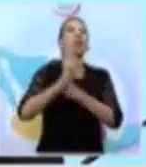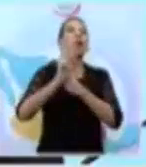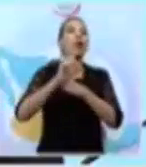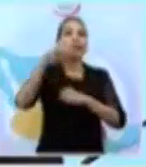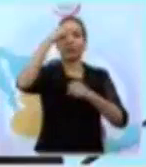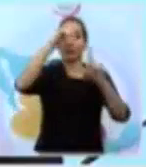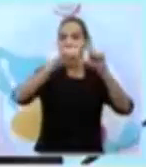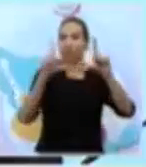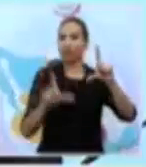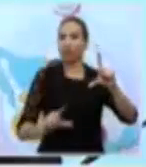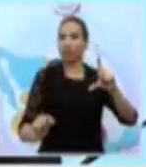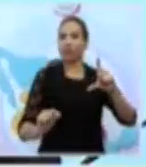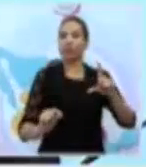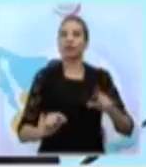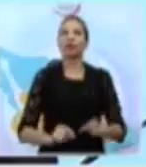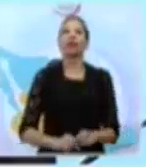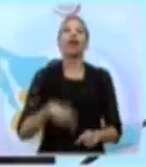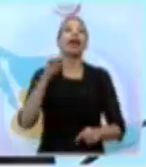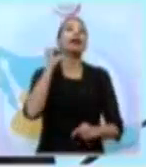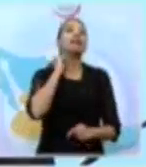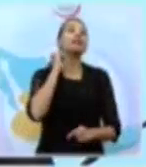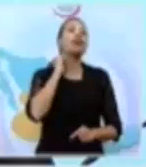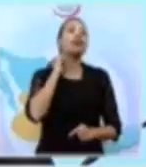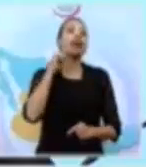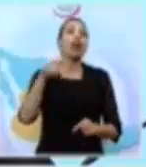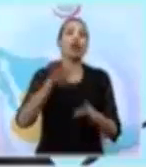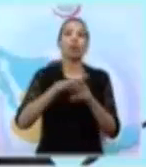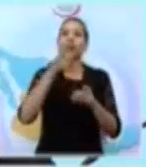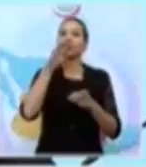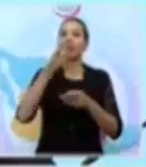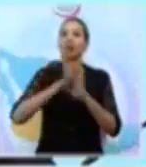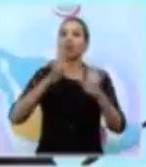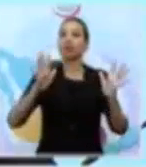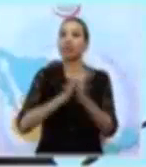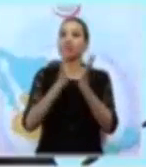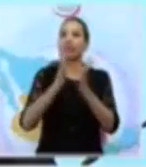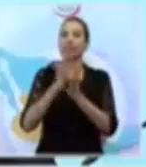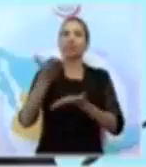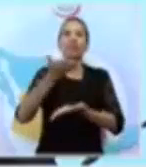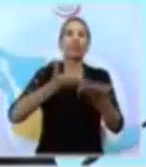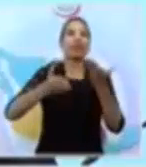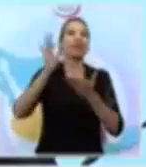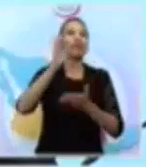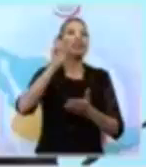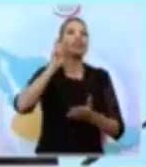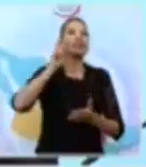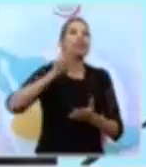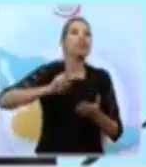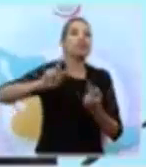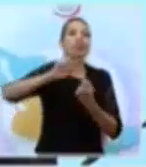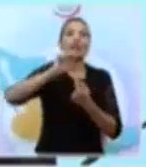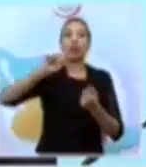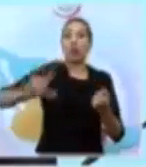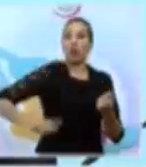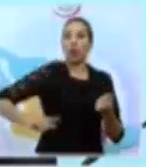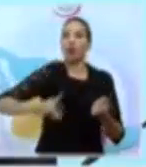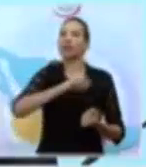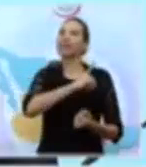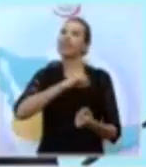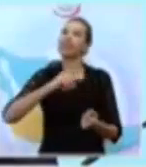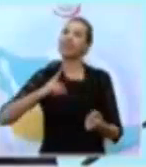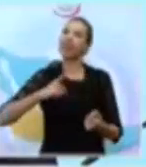situación. En el Senado compartimos una visión de que el Estado debe